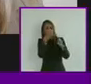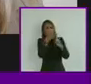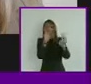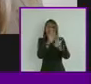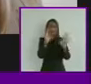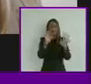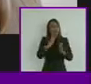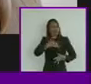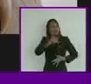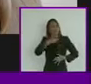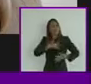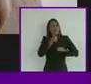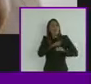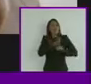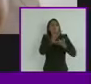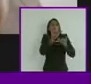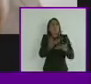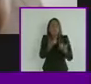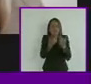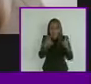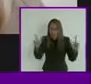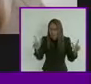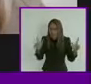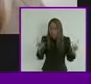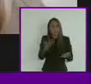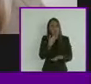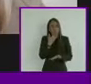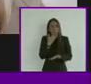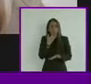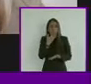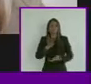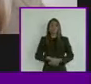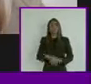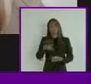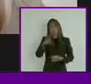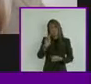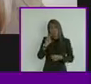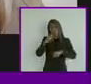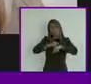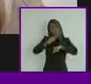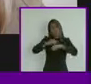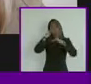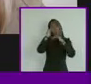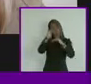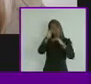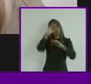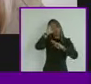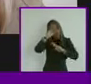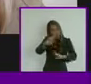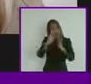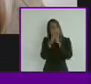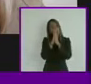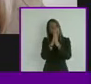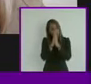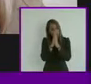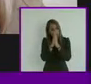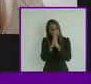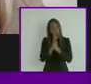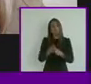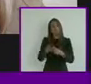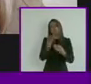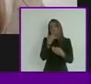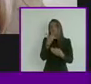traemos, de las preguntas detonadoras, no pasa nada, tendremos que tener cuidado en respetar los tiempos, chicas y chicos, ¿no? Para que pueda ser fluido